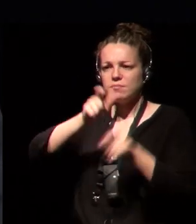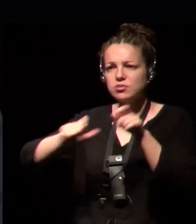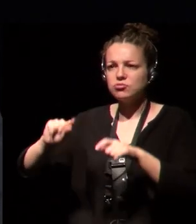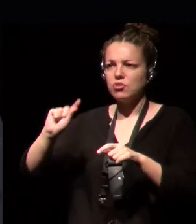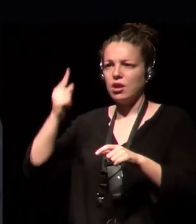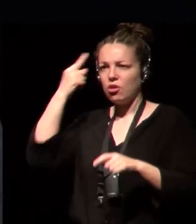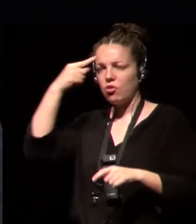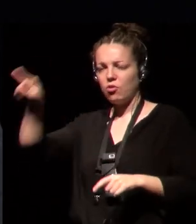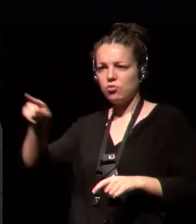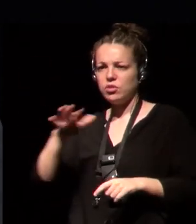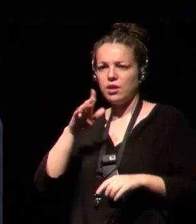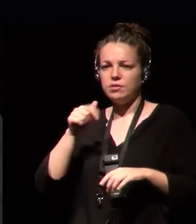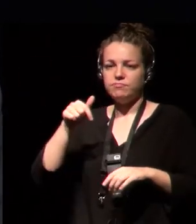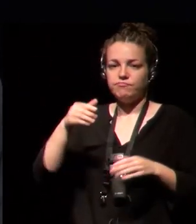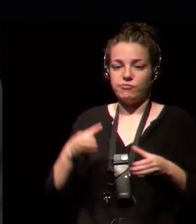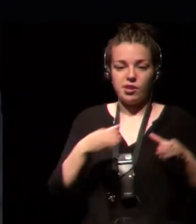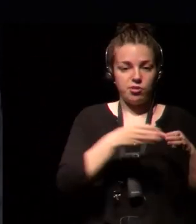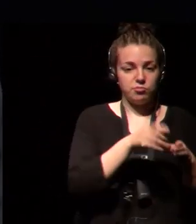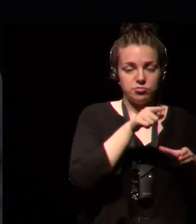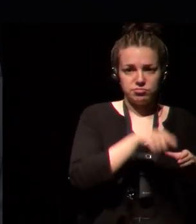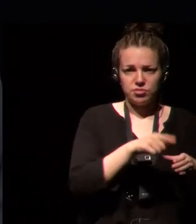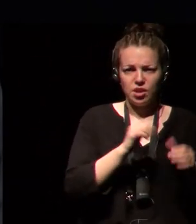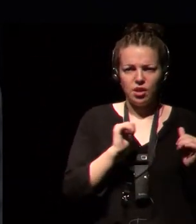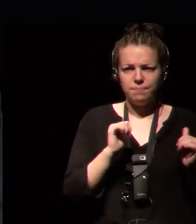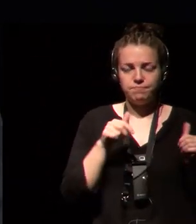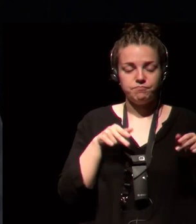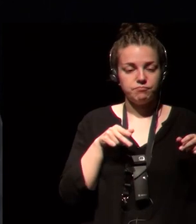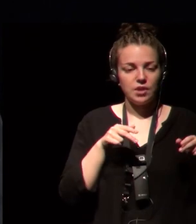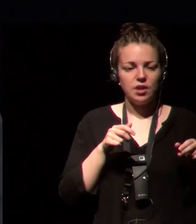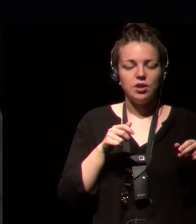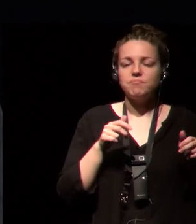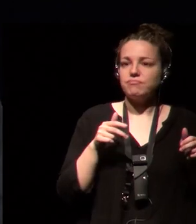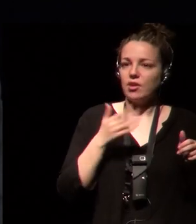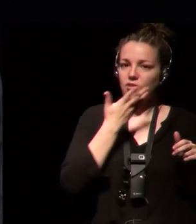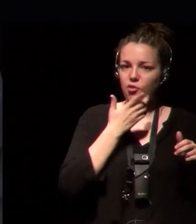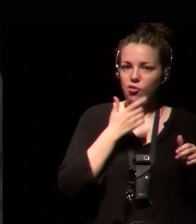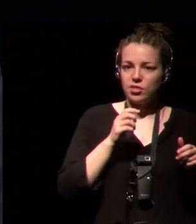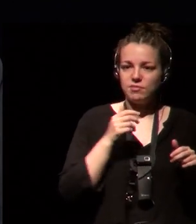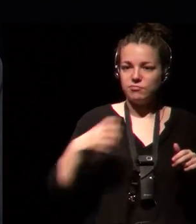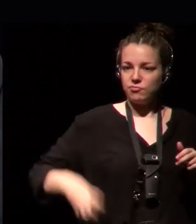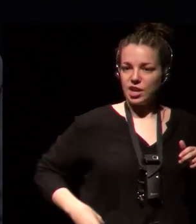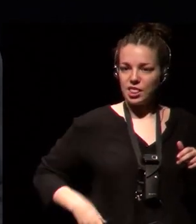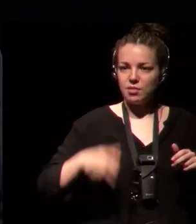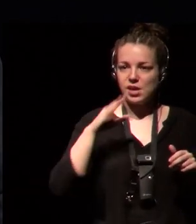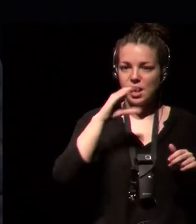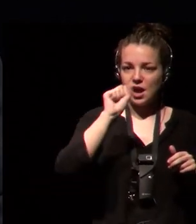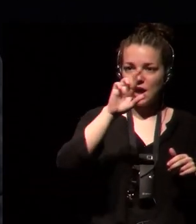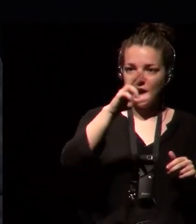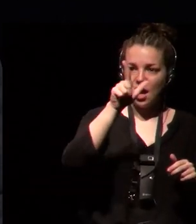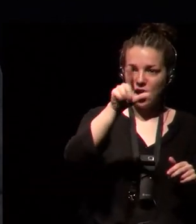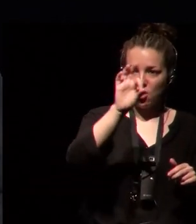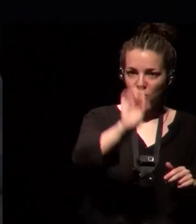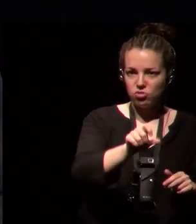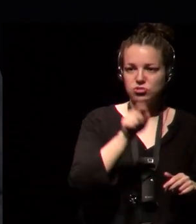llegaron a conocer al príncipe Charles y a Camila, e incluso 20 minutos con la reina y con